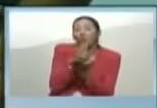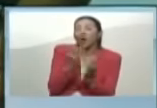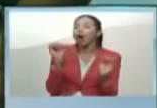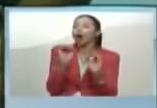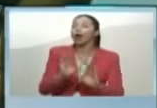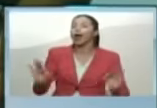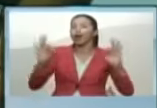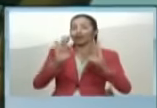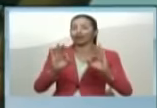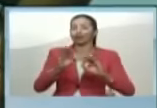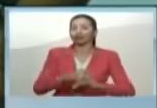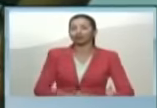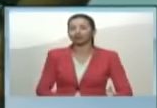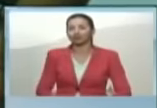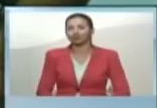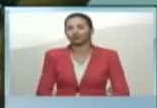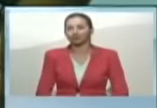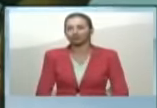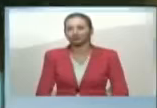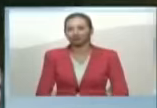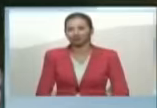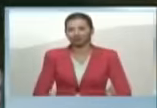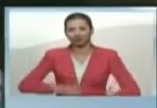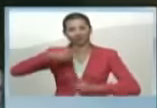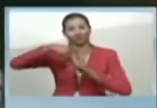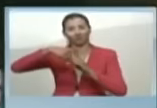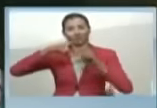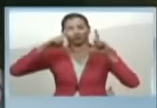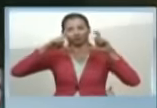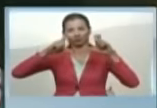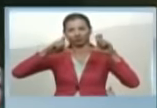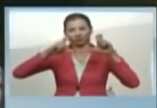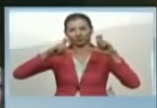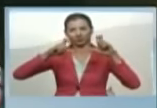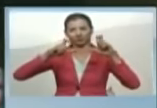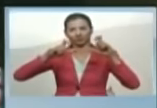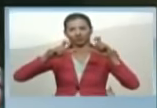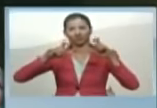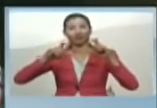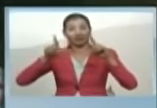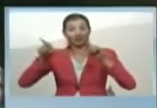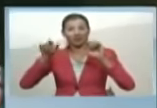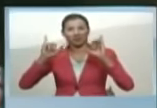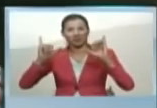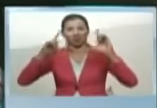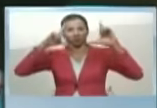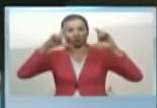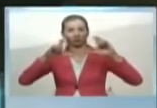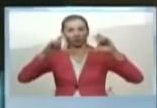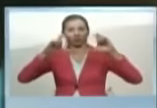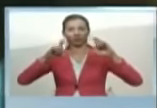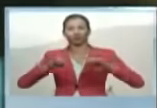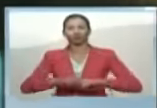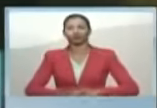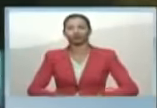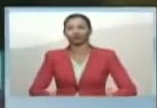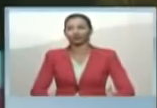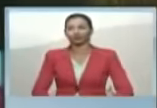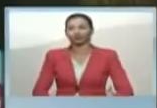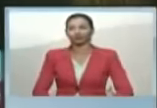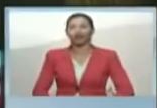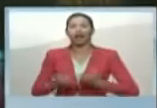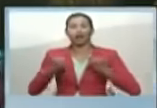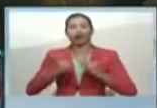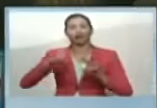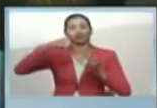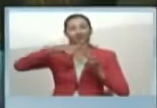Anetza, Anetza aquí, miren la foto que él tomó en la televisora que nos está